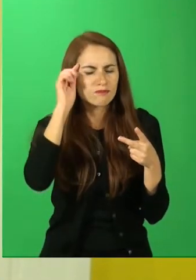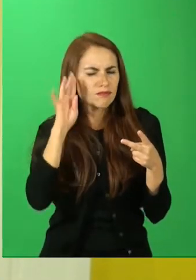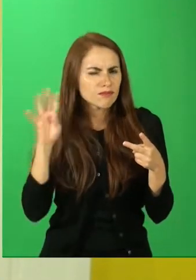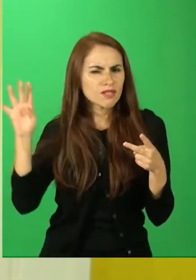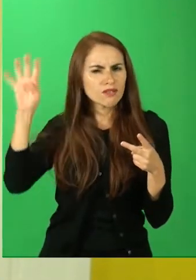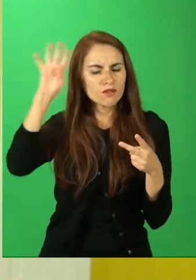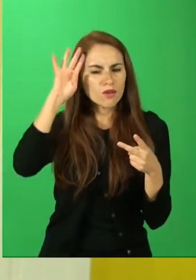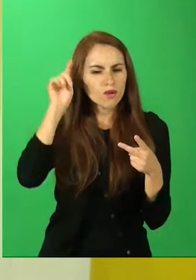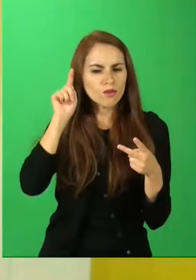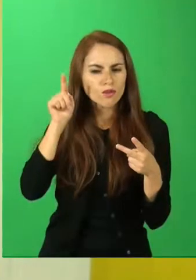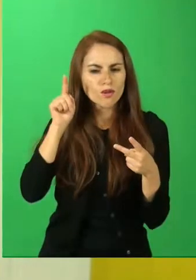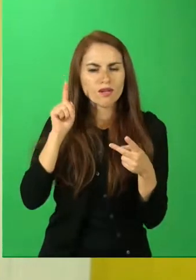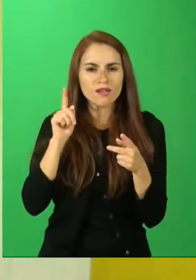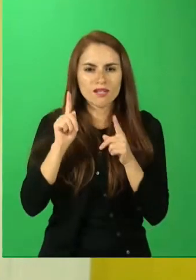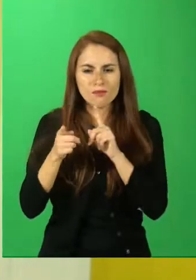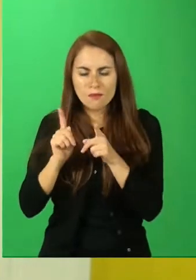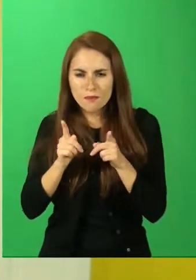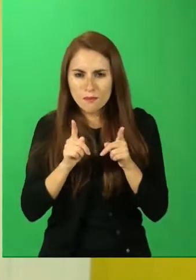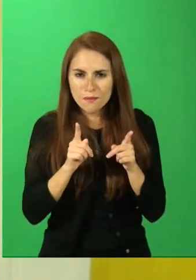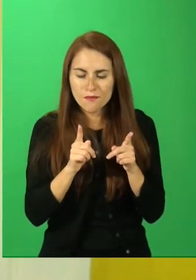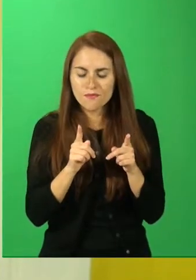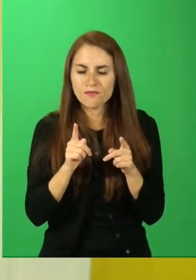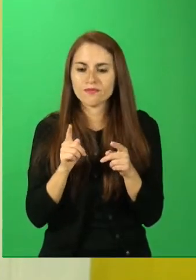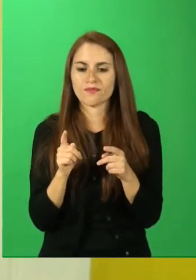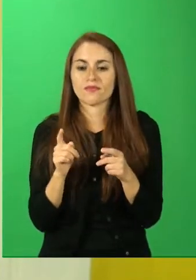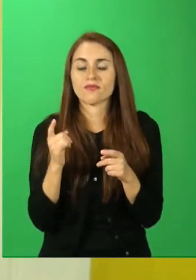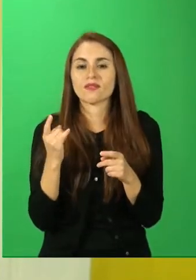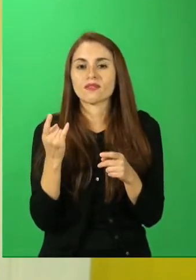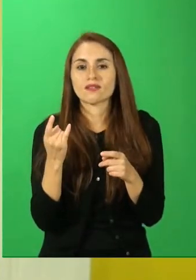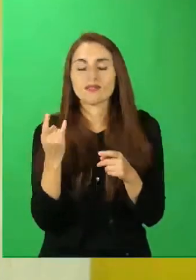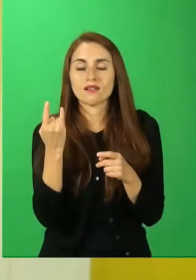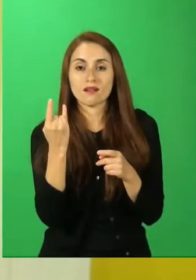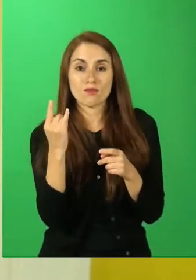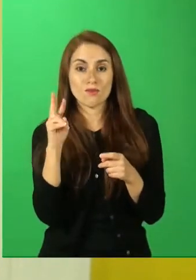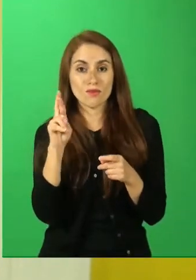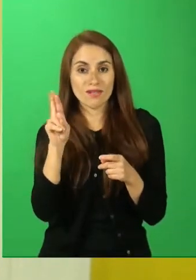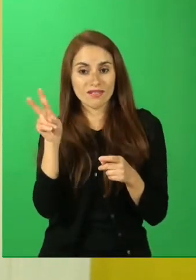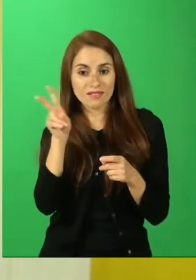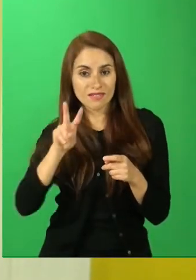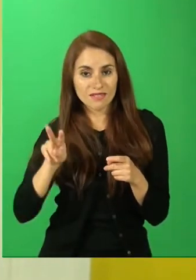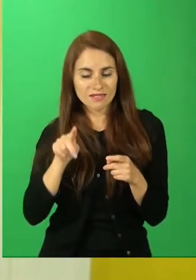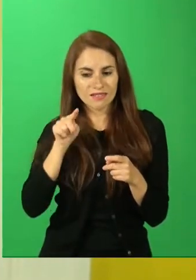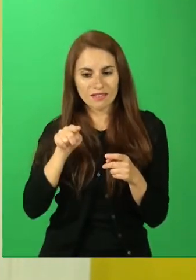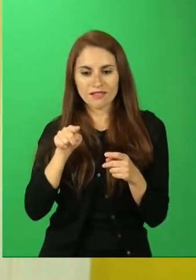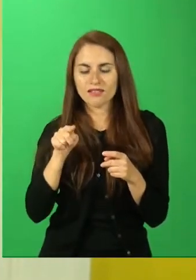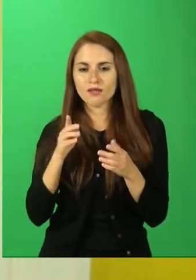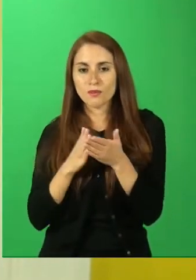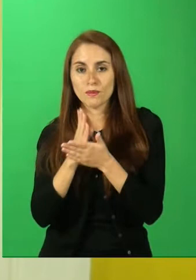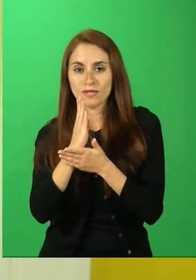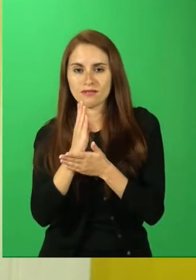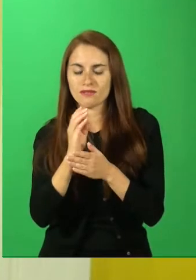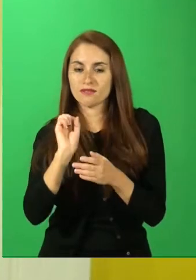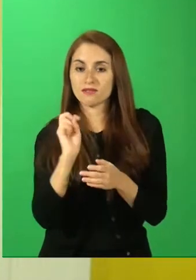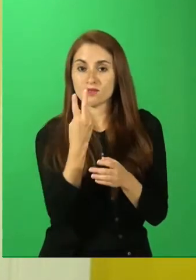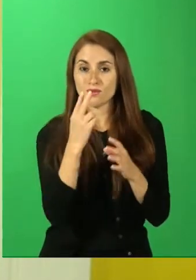ideólogo dirigente de la Unión Soviética desde la Segunda Guerra Mundial en adelante,